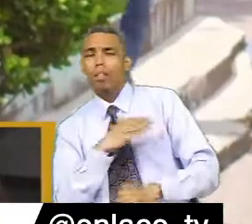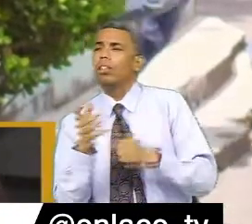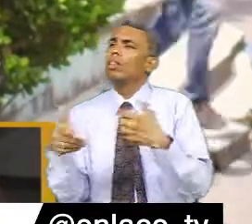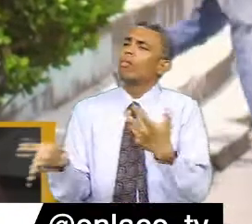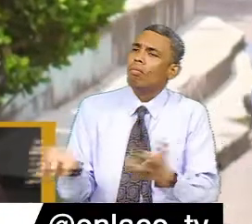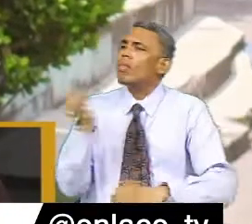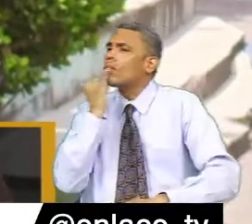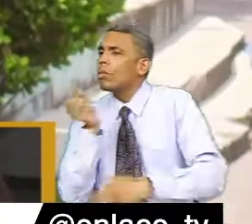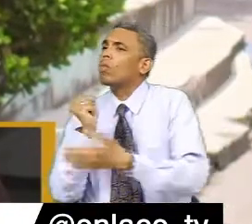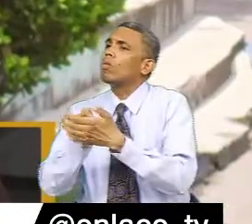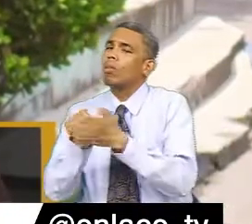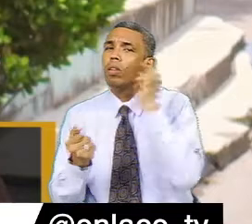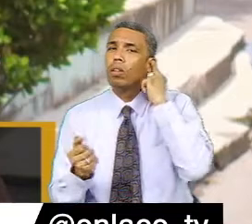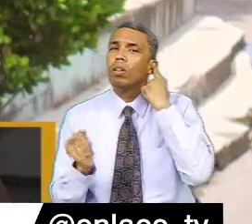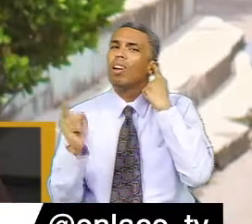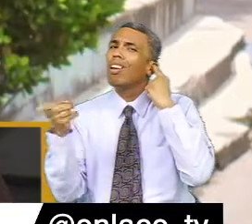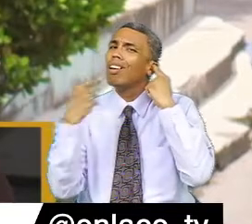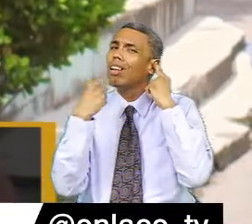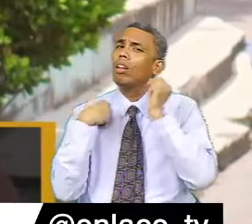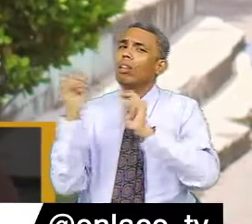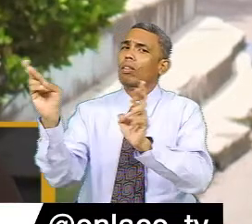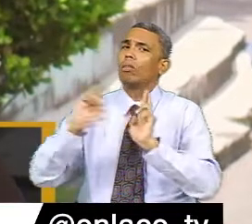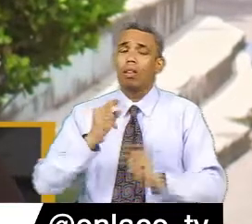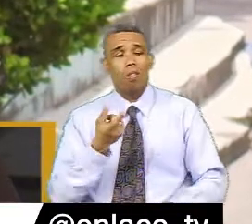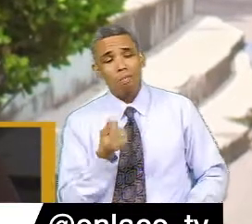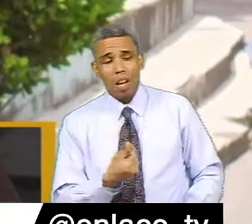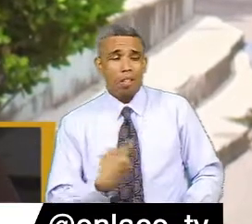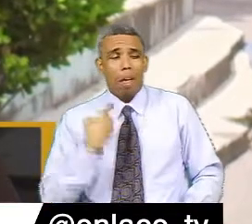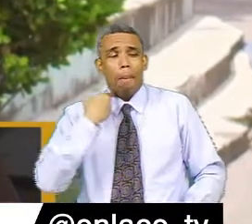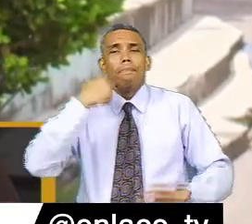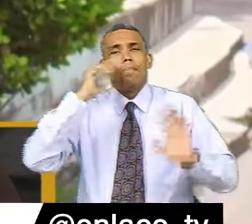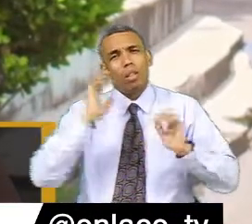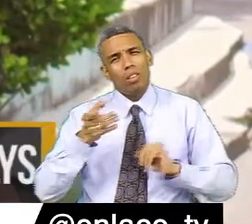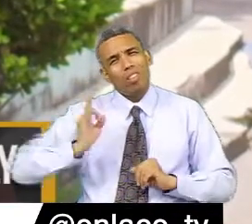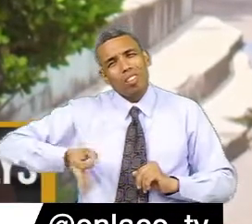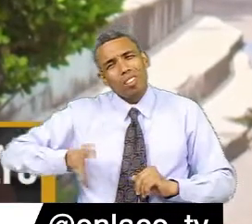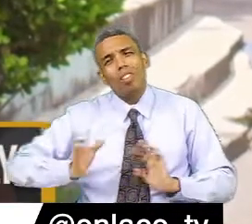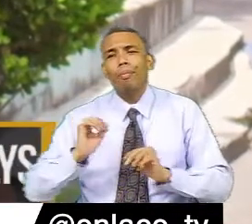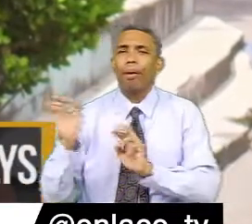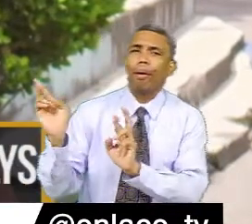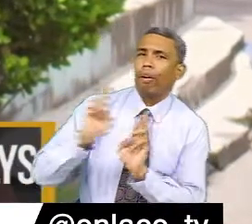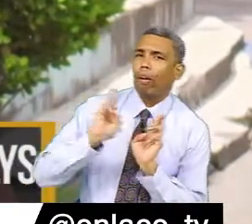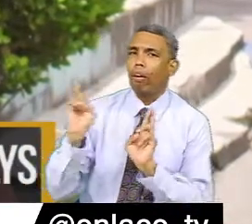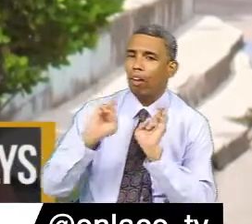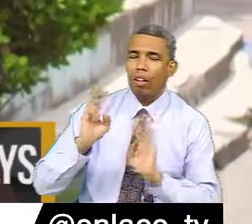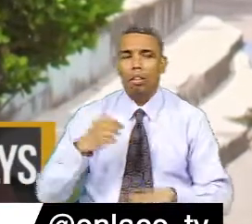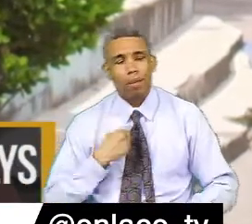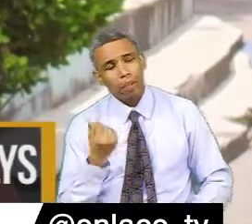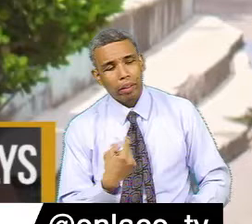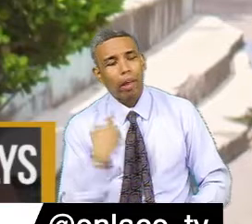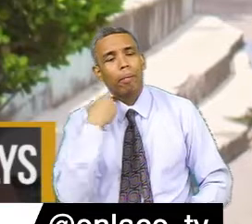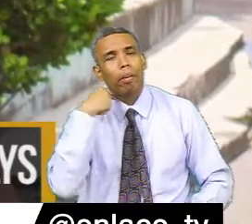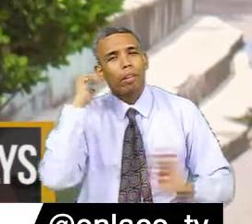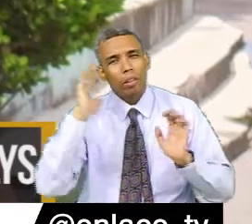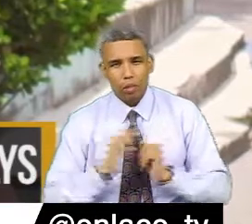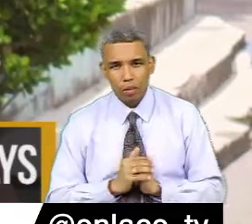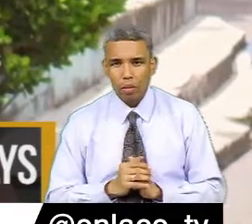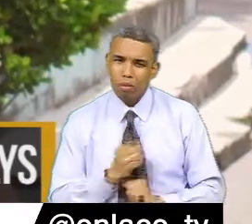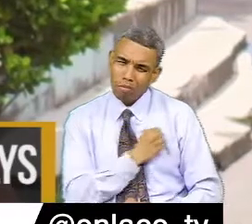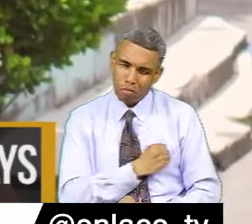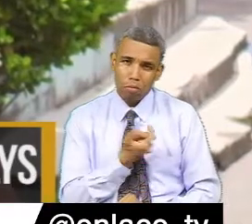nos den una manito para que vengan acá y nos colaboren en lo más sencillo, que no sea, digamos, para que